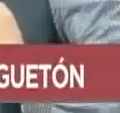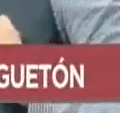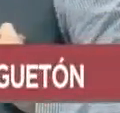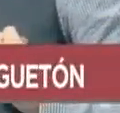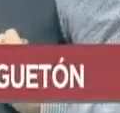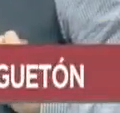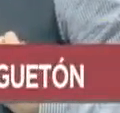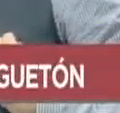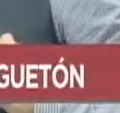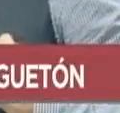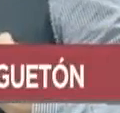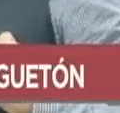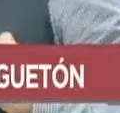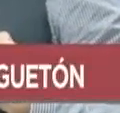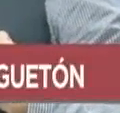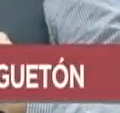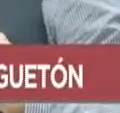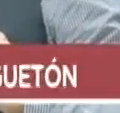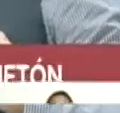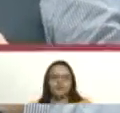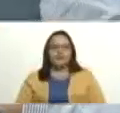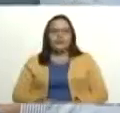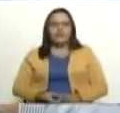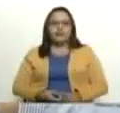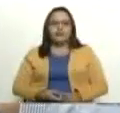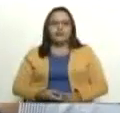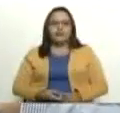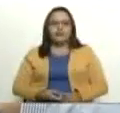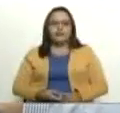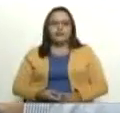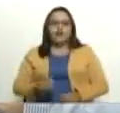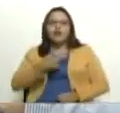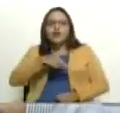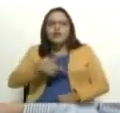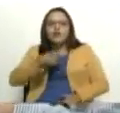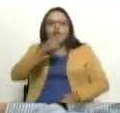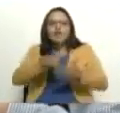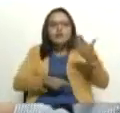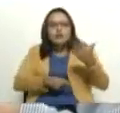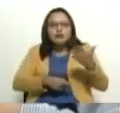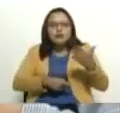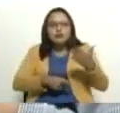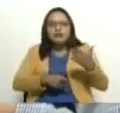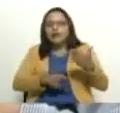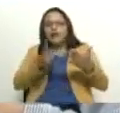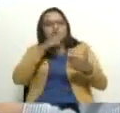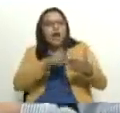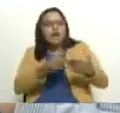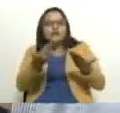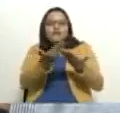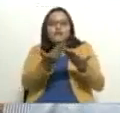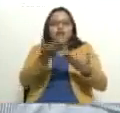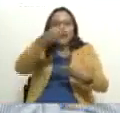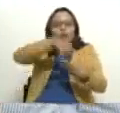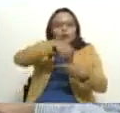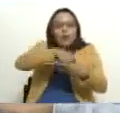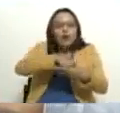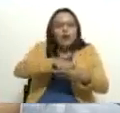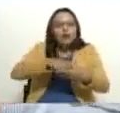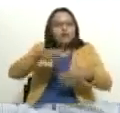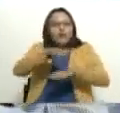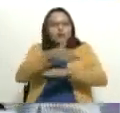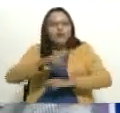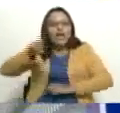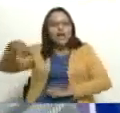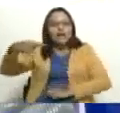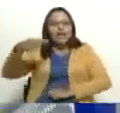Nosotros pedimos que se prohíba el reggaetón que conocemos todos de los colegios, de los planteles. No puede haber reggaetón